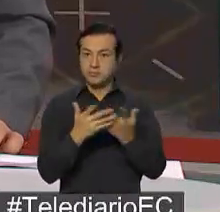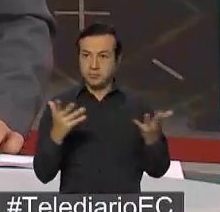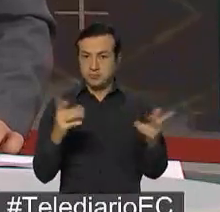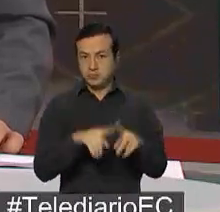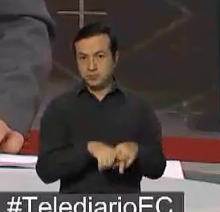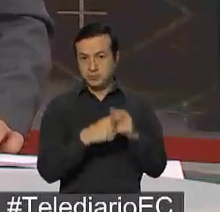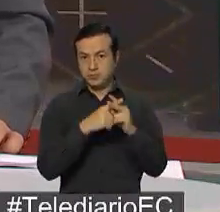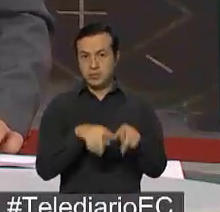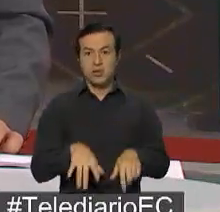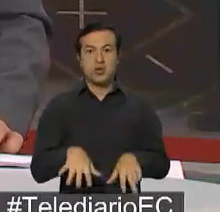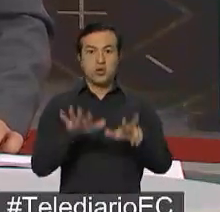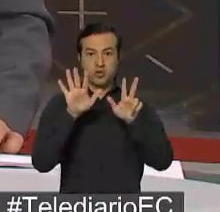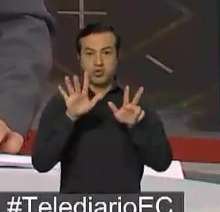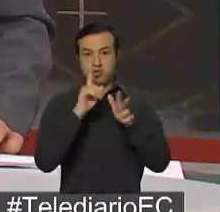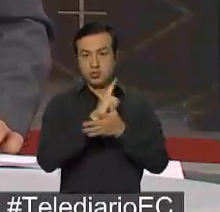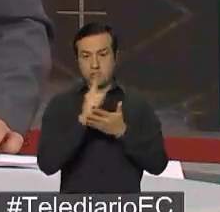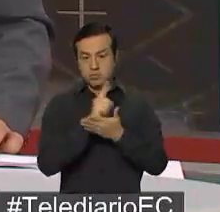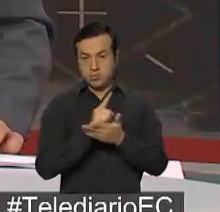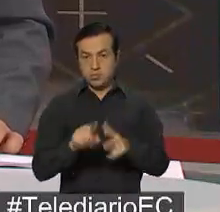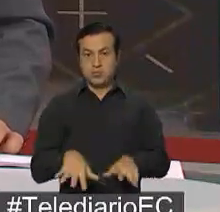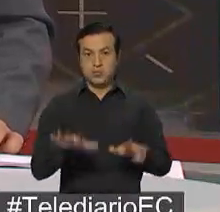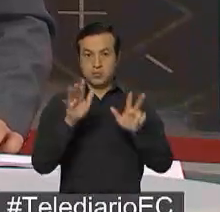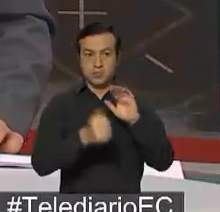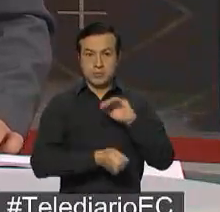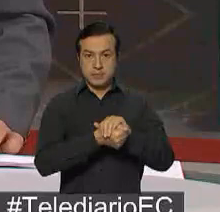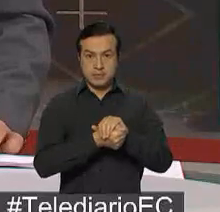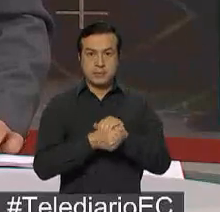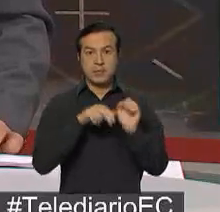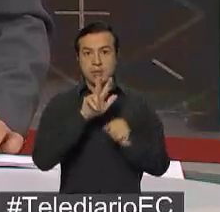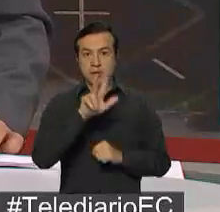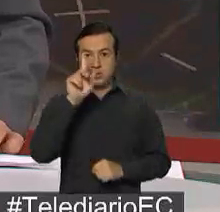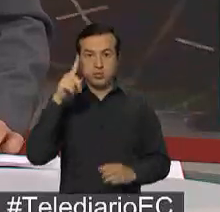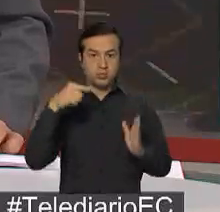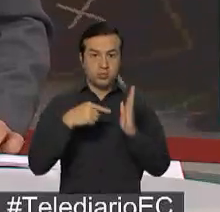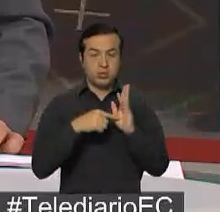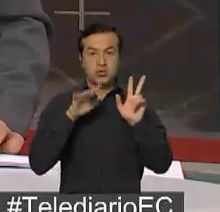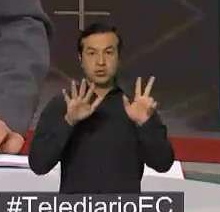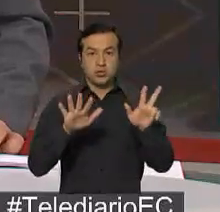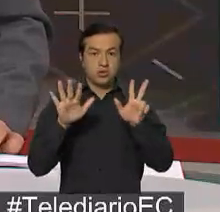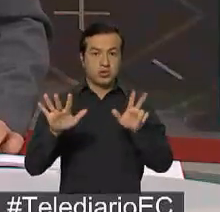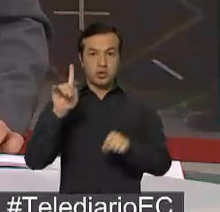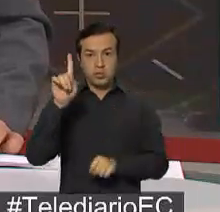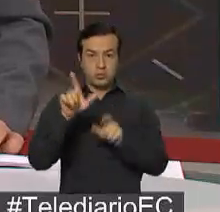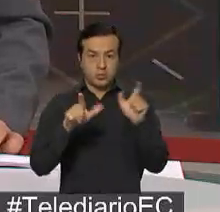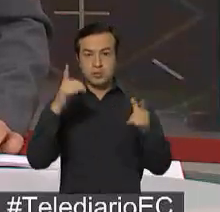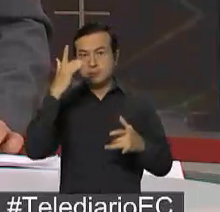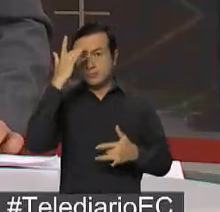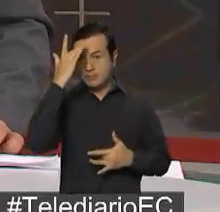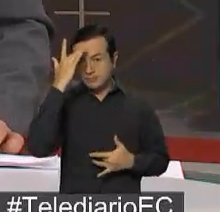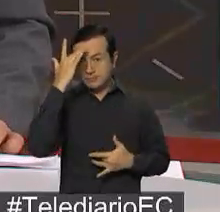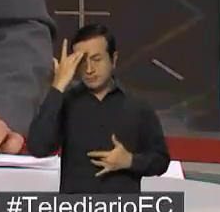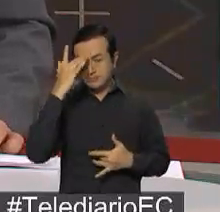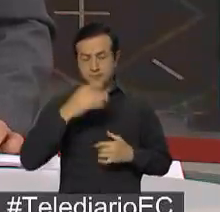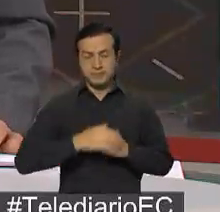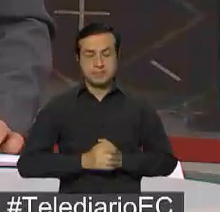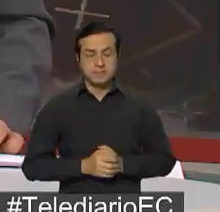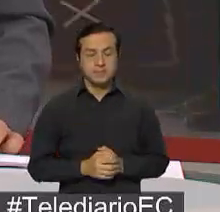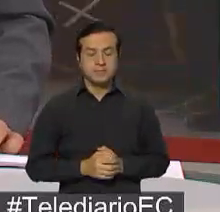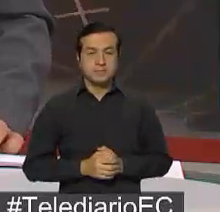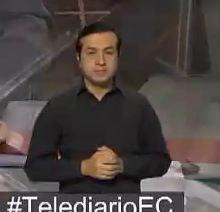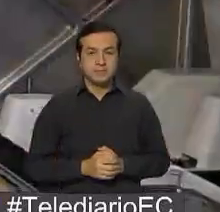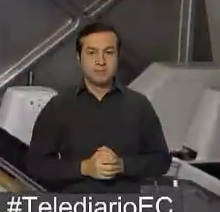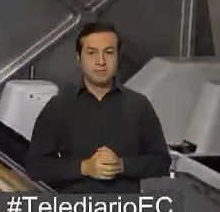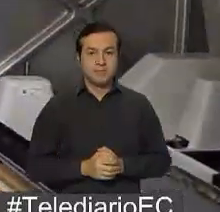iniciar la octava semana de aislamiento del país registró 31 mil 881 casos confirmados de kobe 19